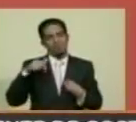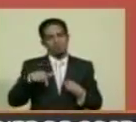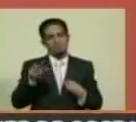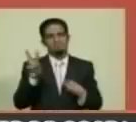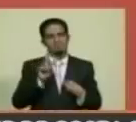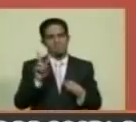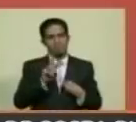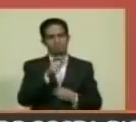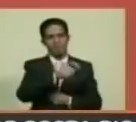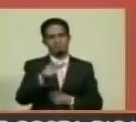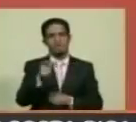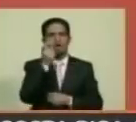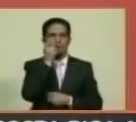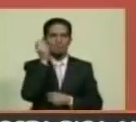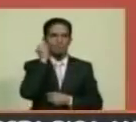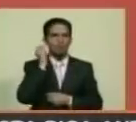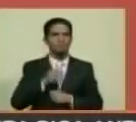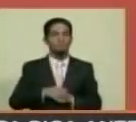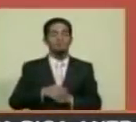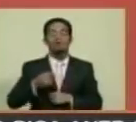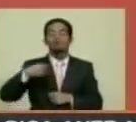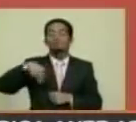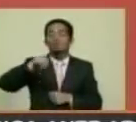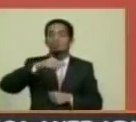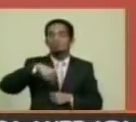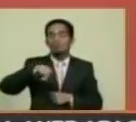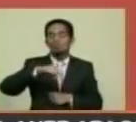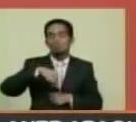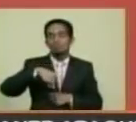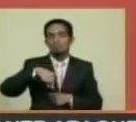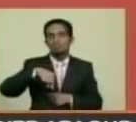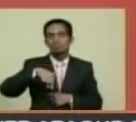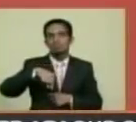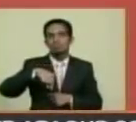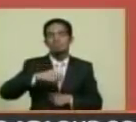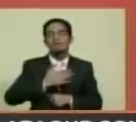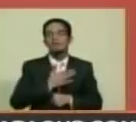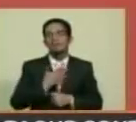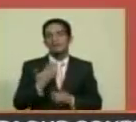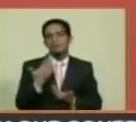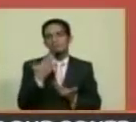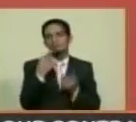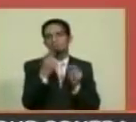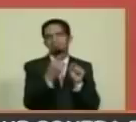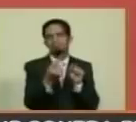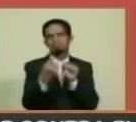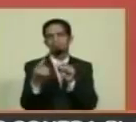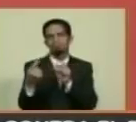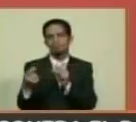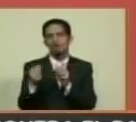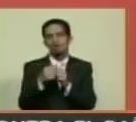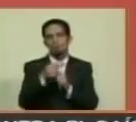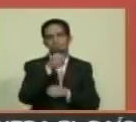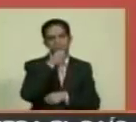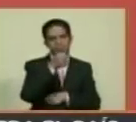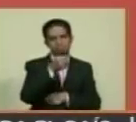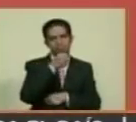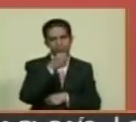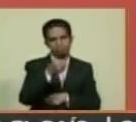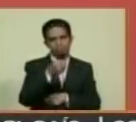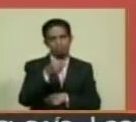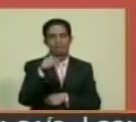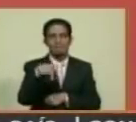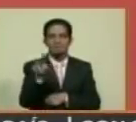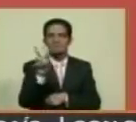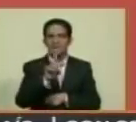los venezolanos. Nosotros queremos conversar con los medios de comunicación social nacionales e